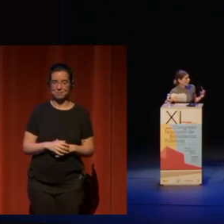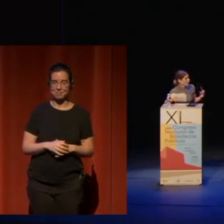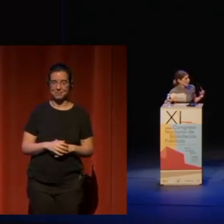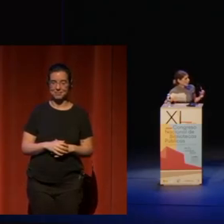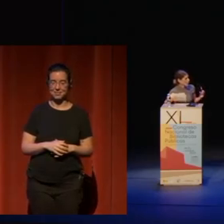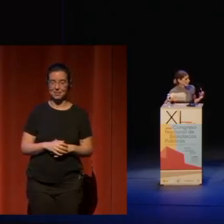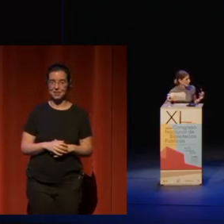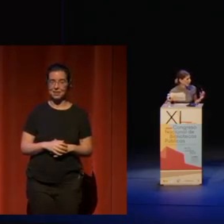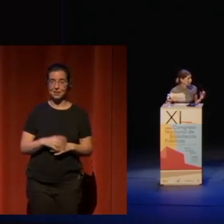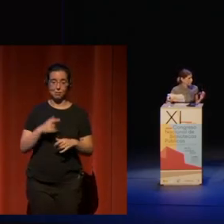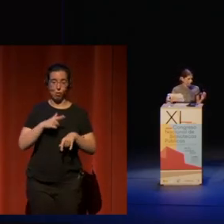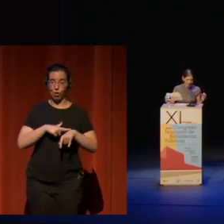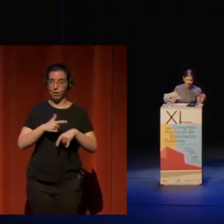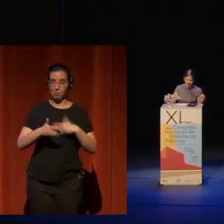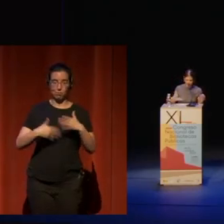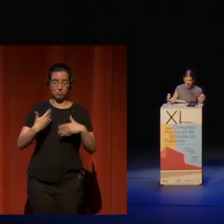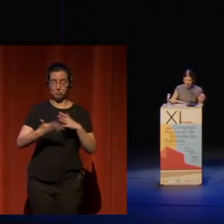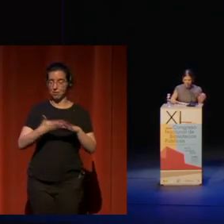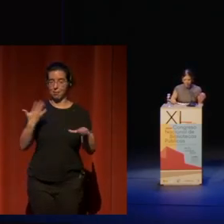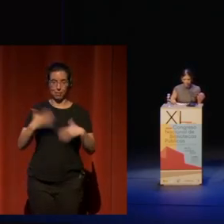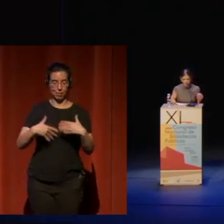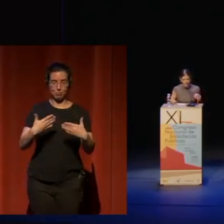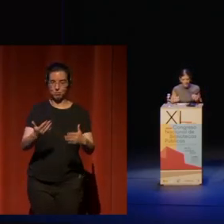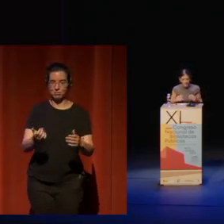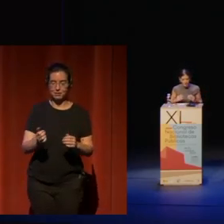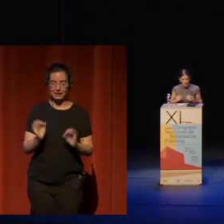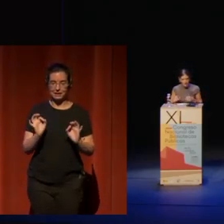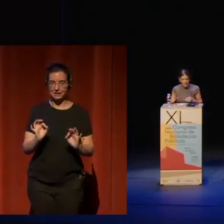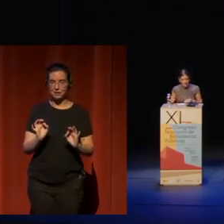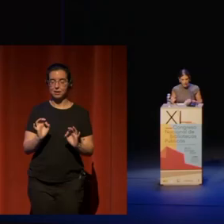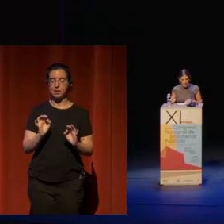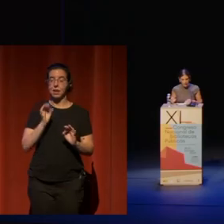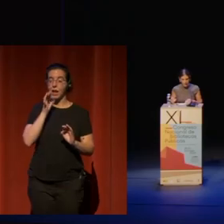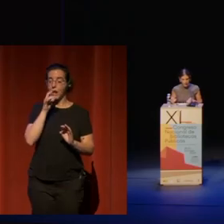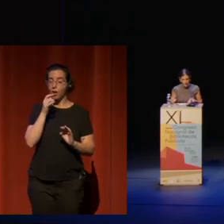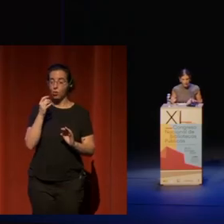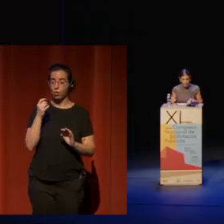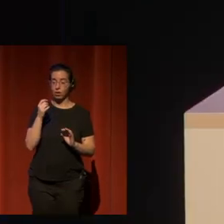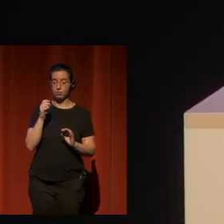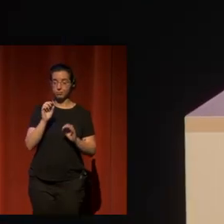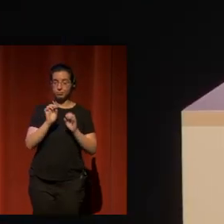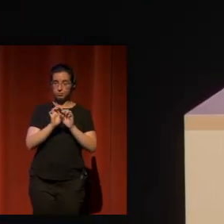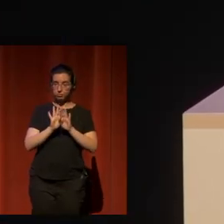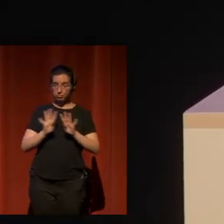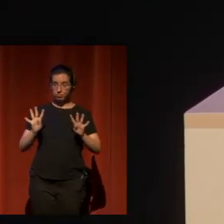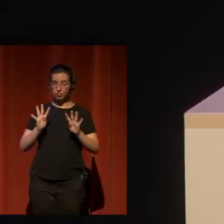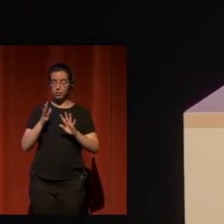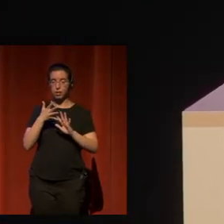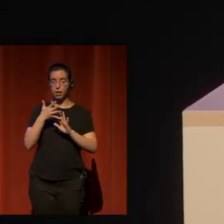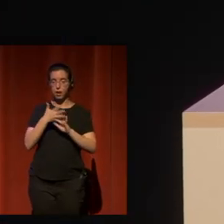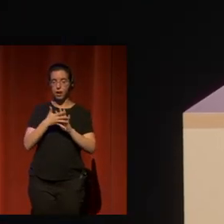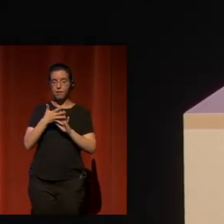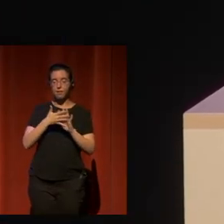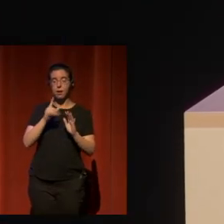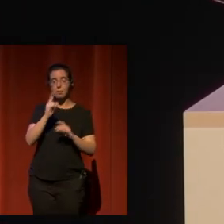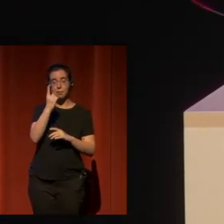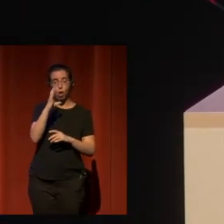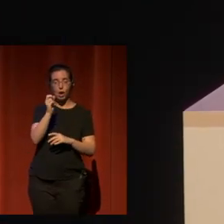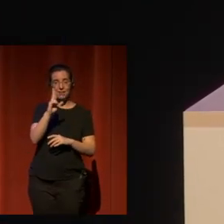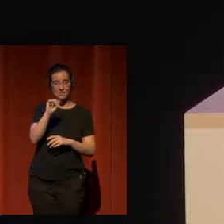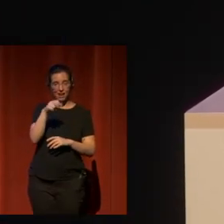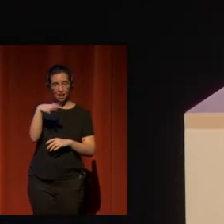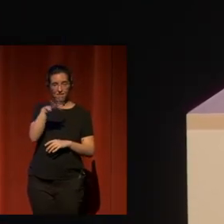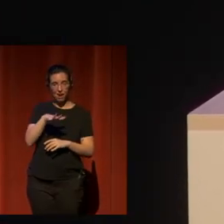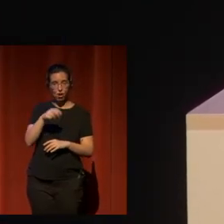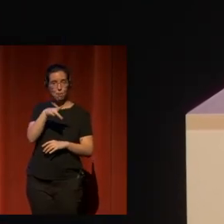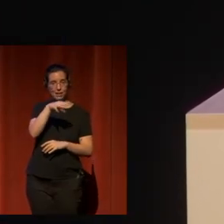Es que como vamos tan rápido, esto es así. Bueno, pues nos van a hablar, en primer lugar, Cristina Barrios Martínez